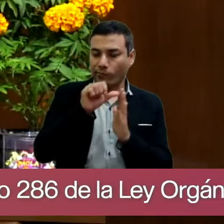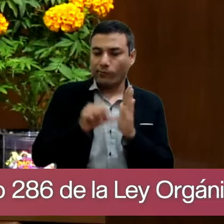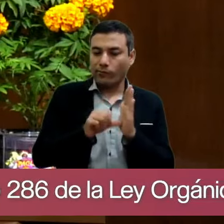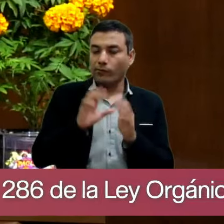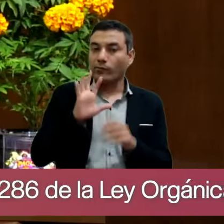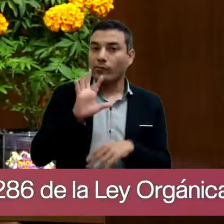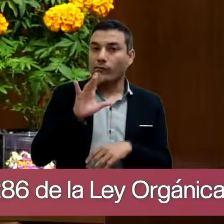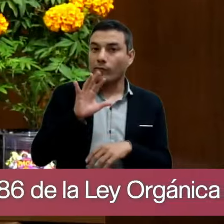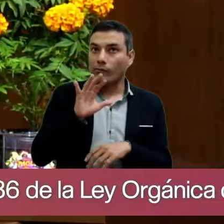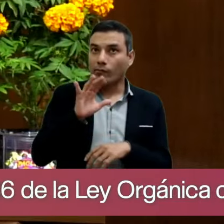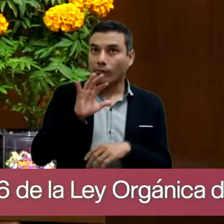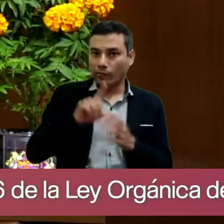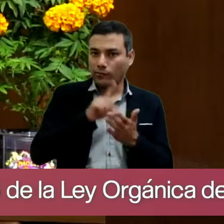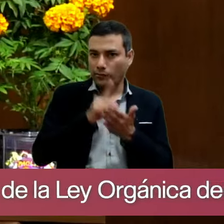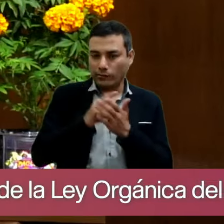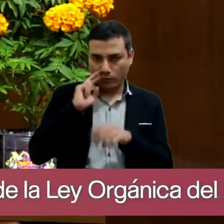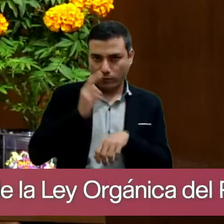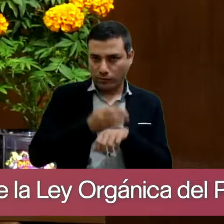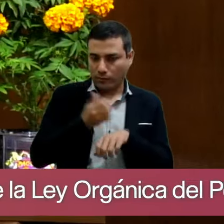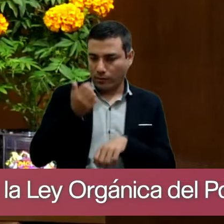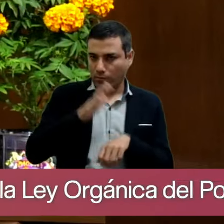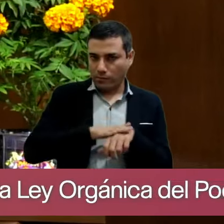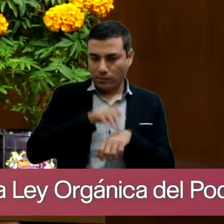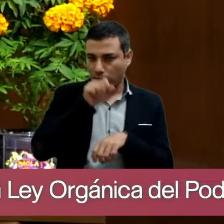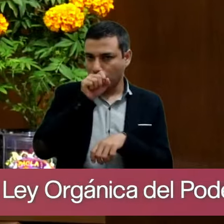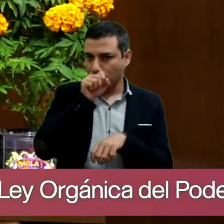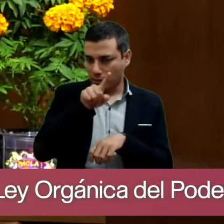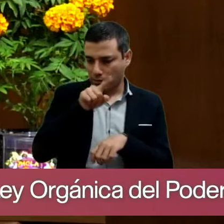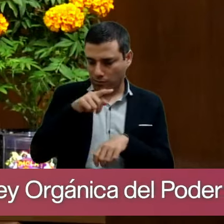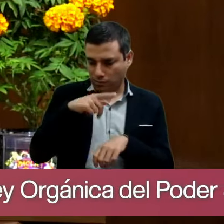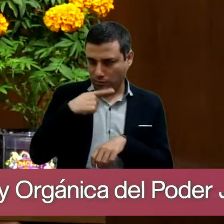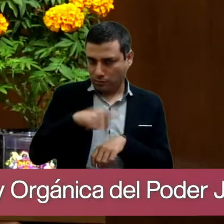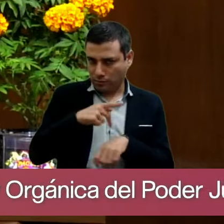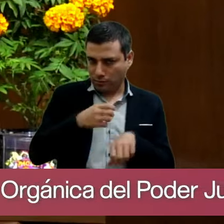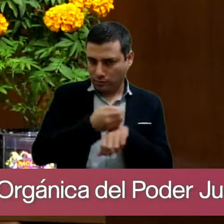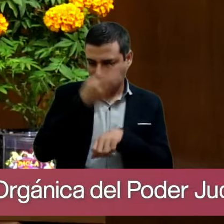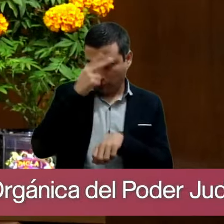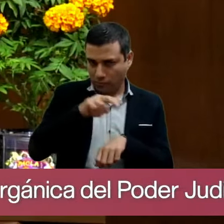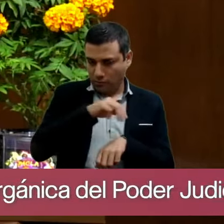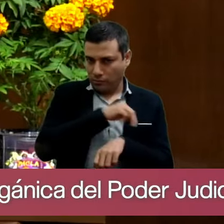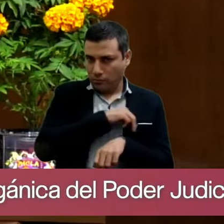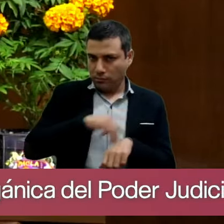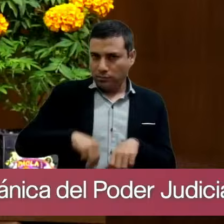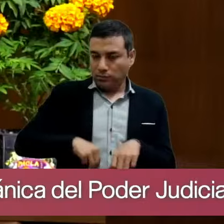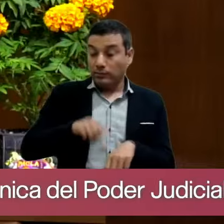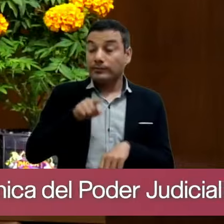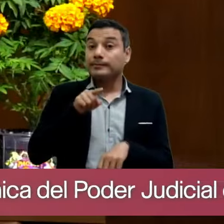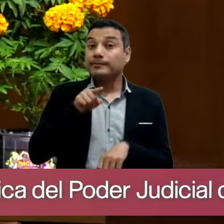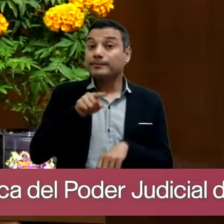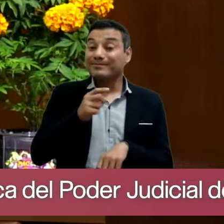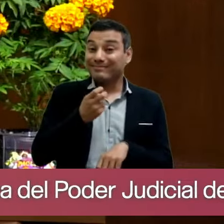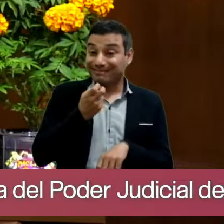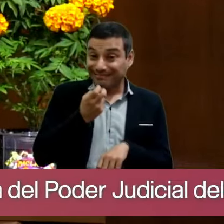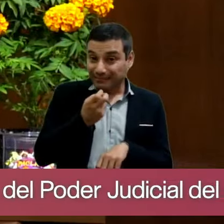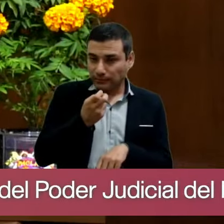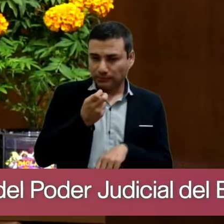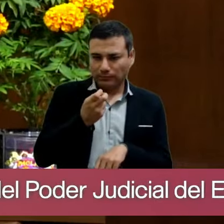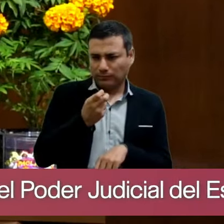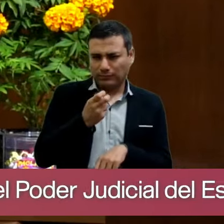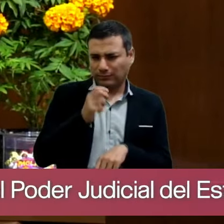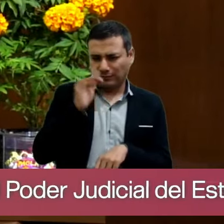Ley de Responsabilidades Administrativas del Estado de México y municipios, que resulta falsa,